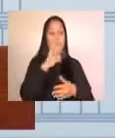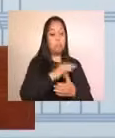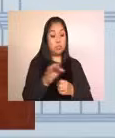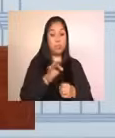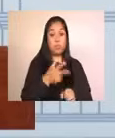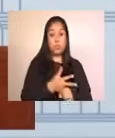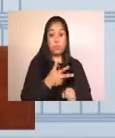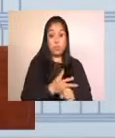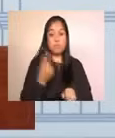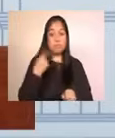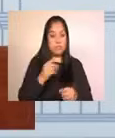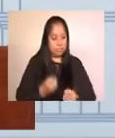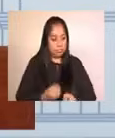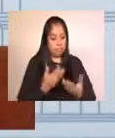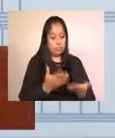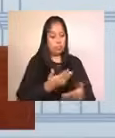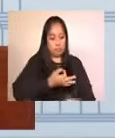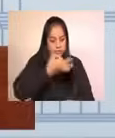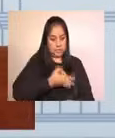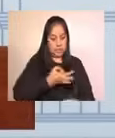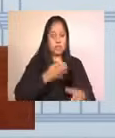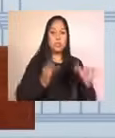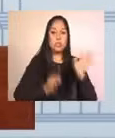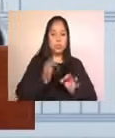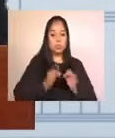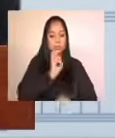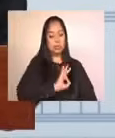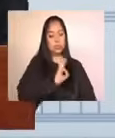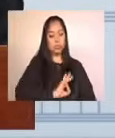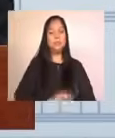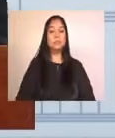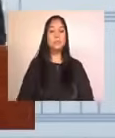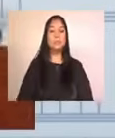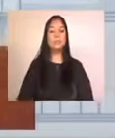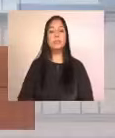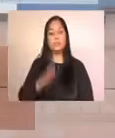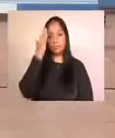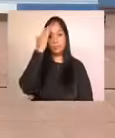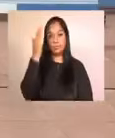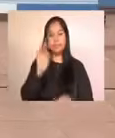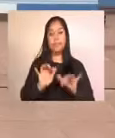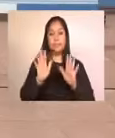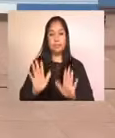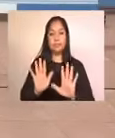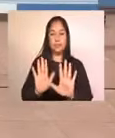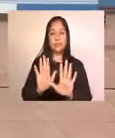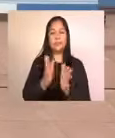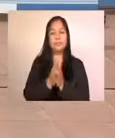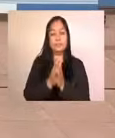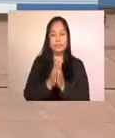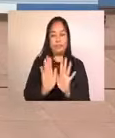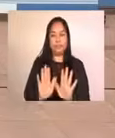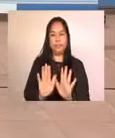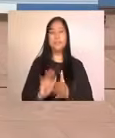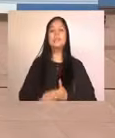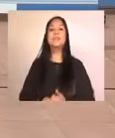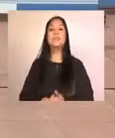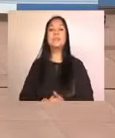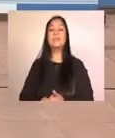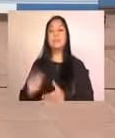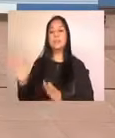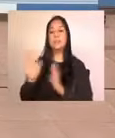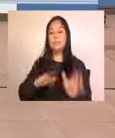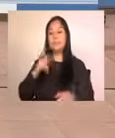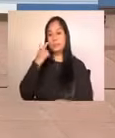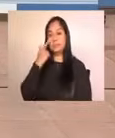para brindar mayor dignidad por medio de justicia social. Gracias, señor secretario. Rogamos, por favor, continúe en el podio. La siguiente